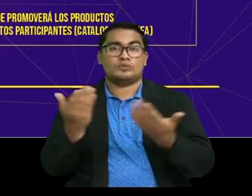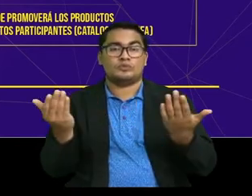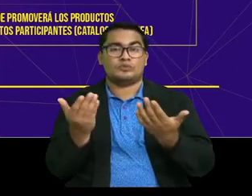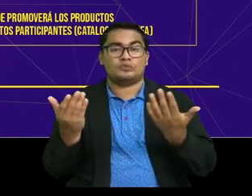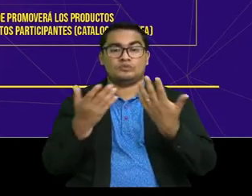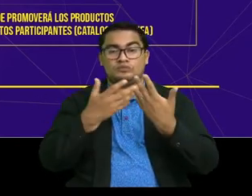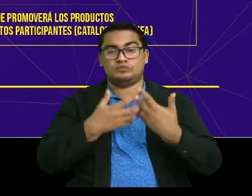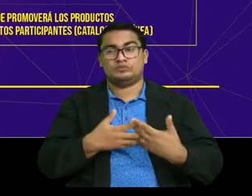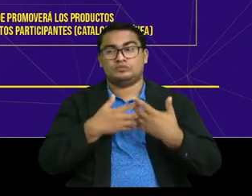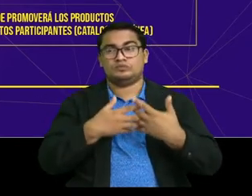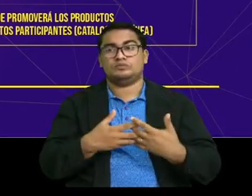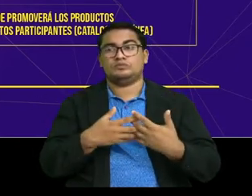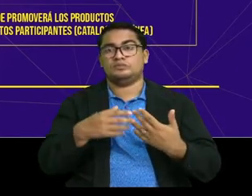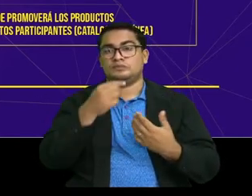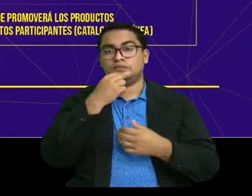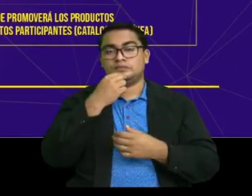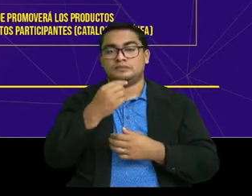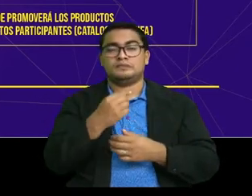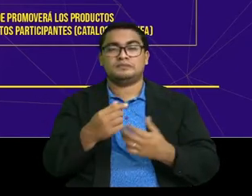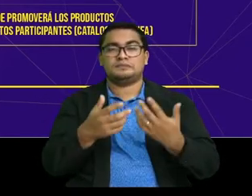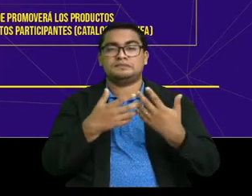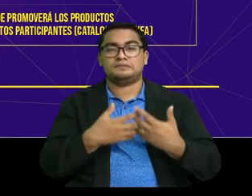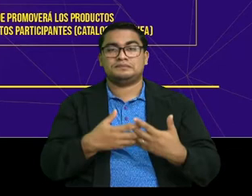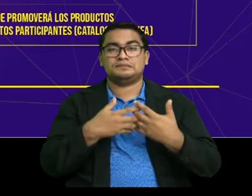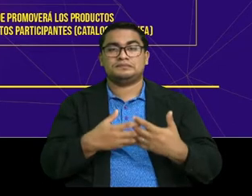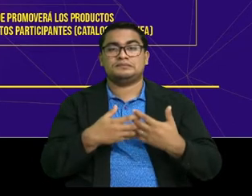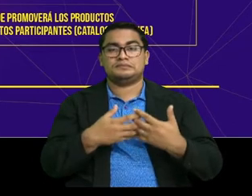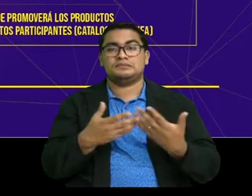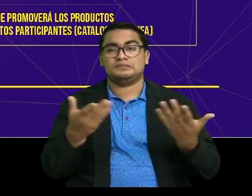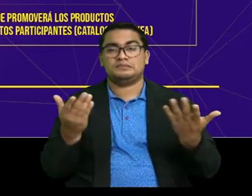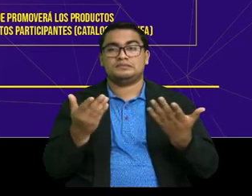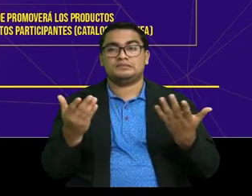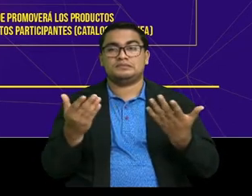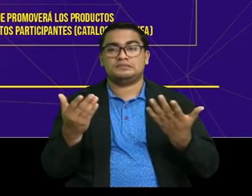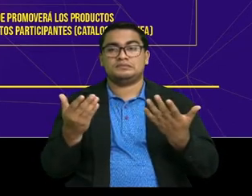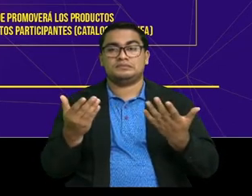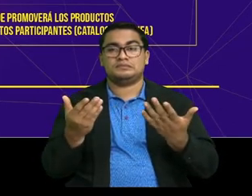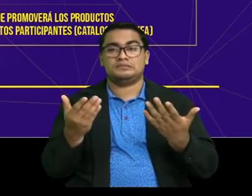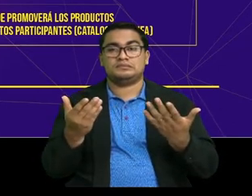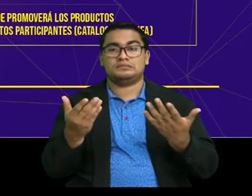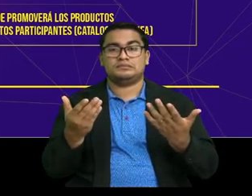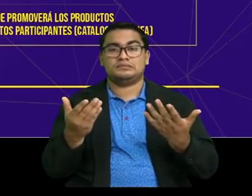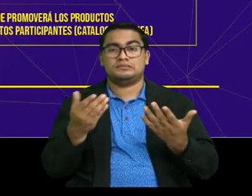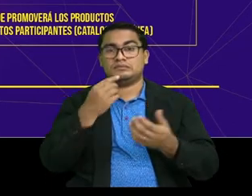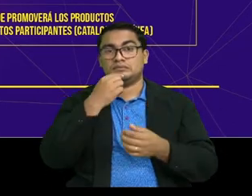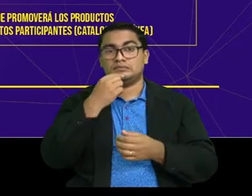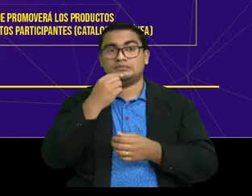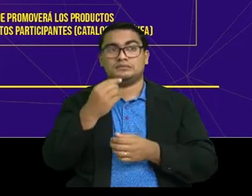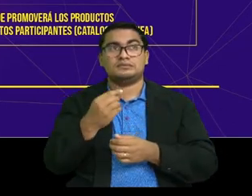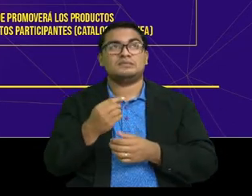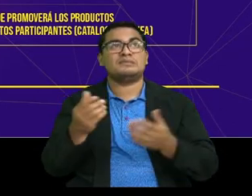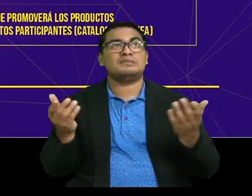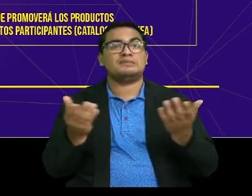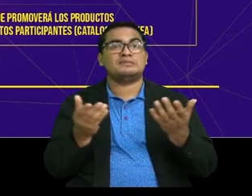empresas. Estamos hablando de empresas que han venido desde el seno familiar, desde la